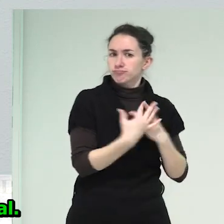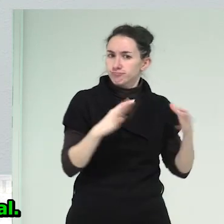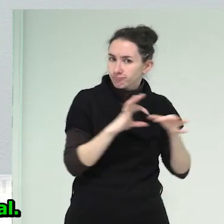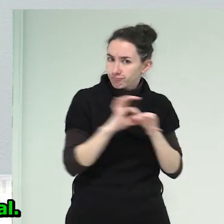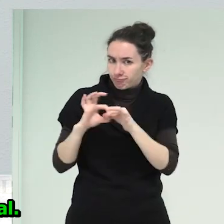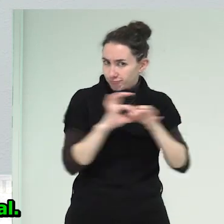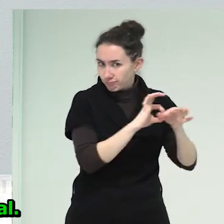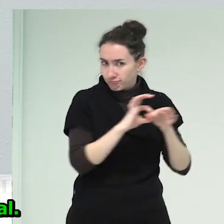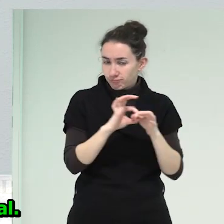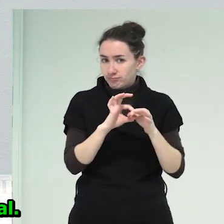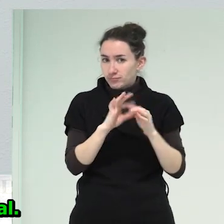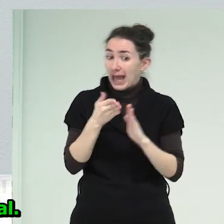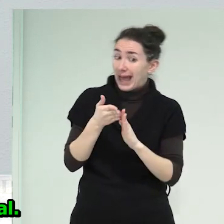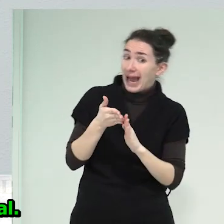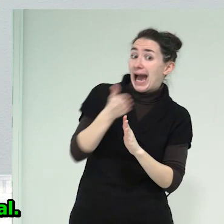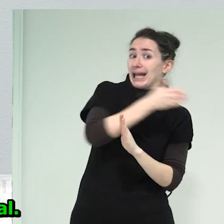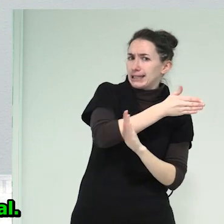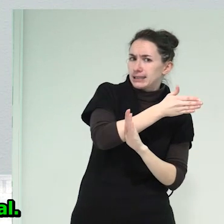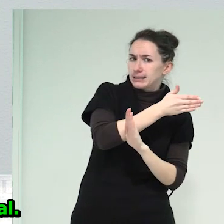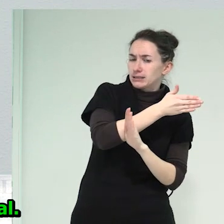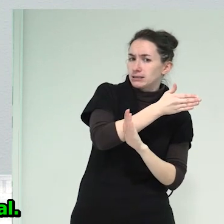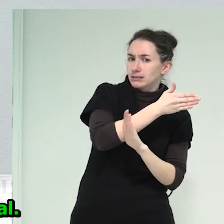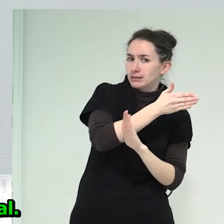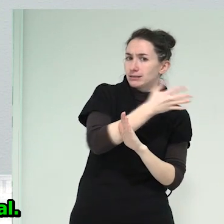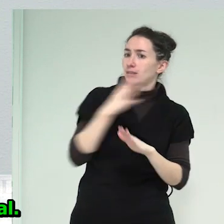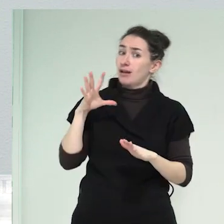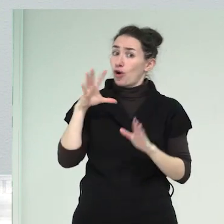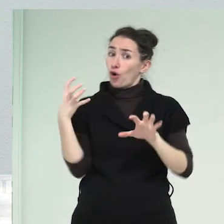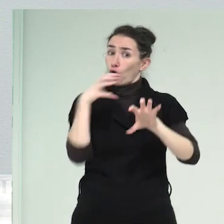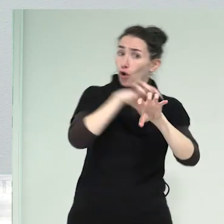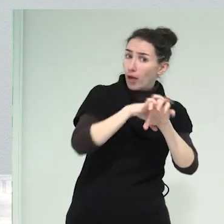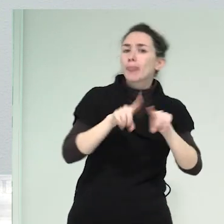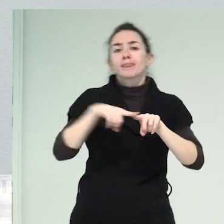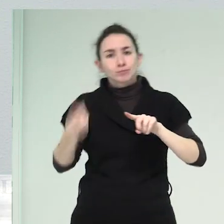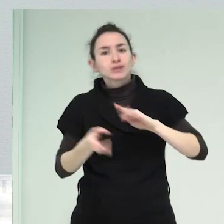tanto antes como después de la intrusión colonial.